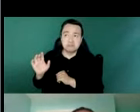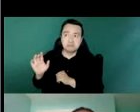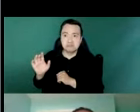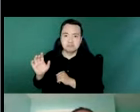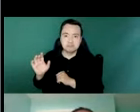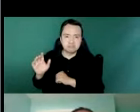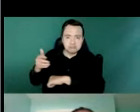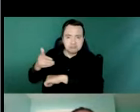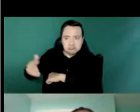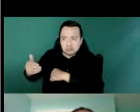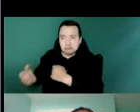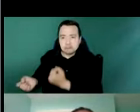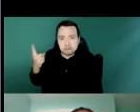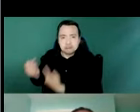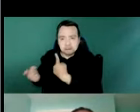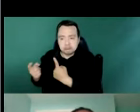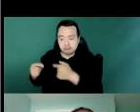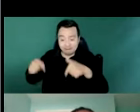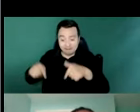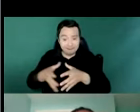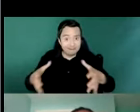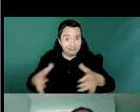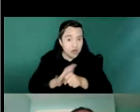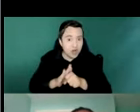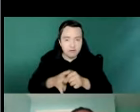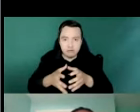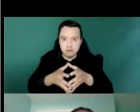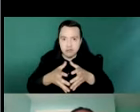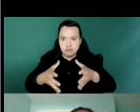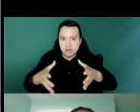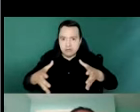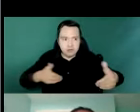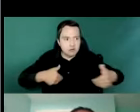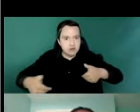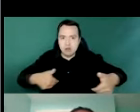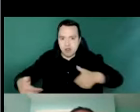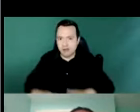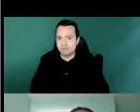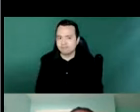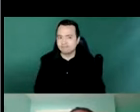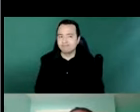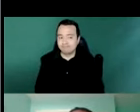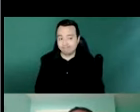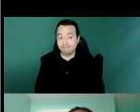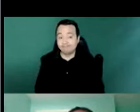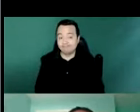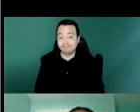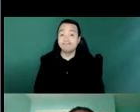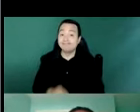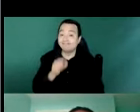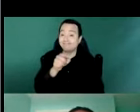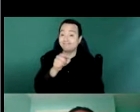requerimiento del neurólogo. Por lo tanto, el COVID ha producido un cambio enorme en